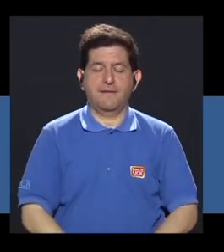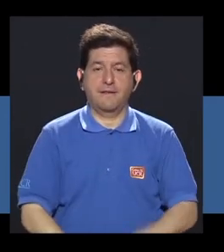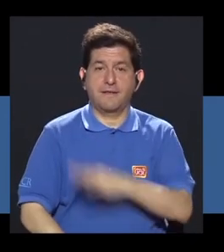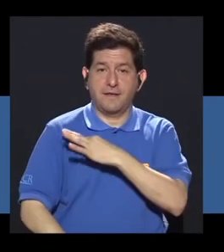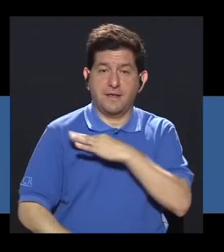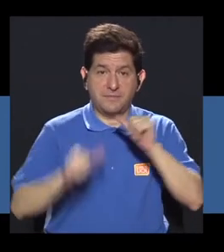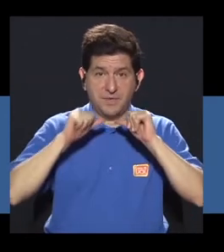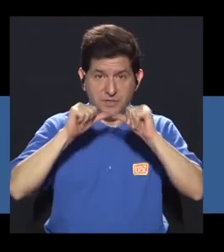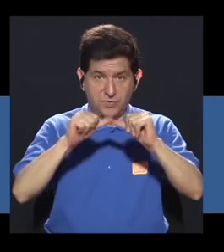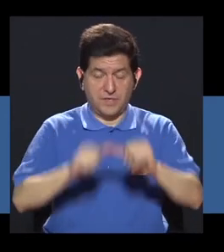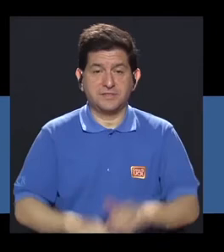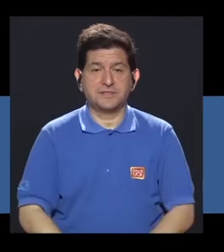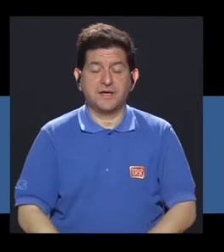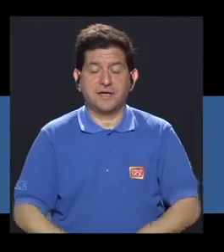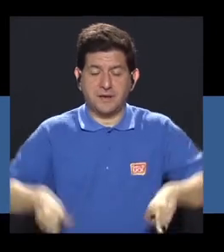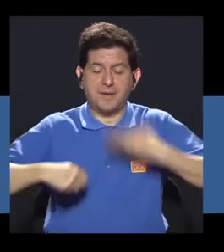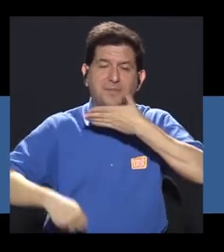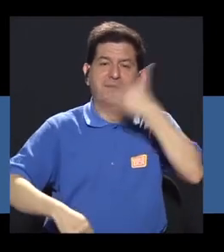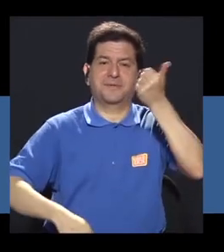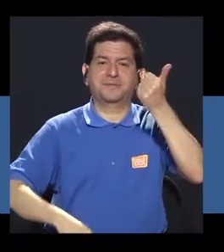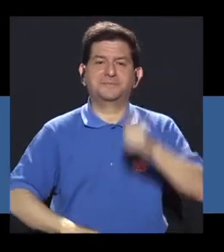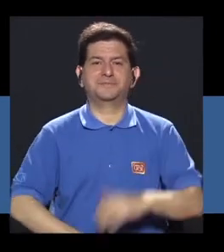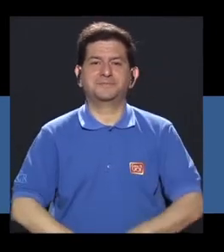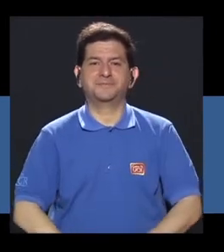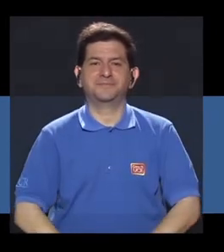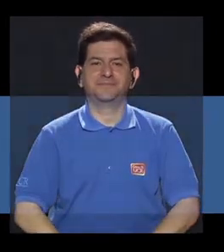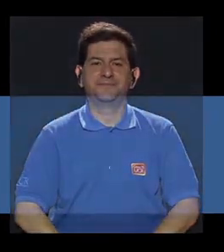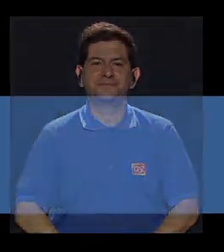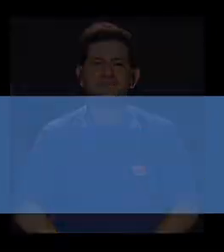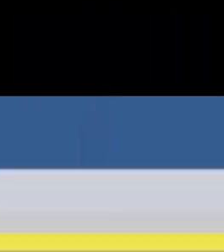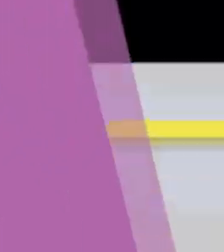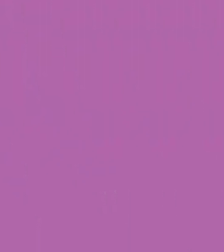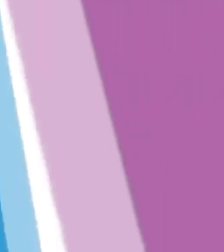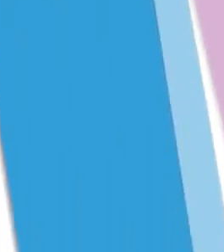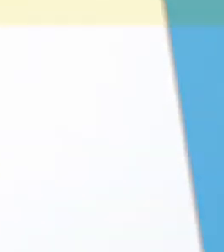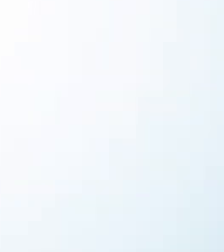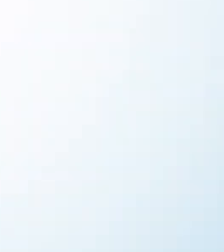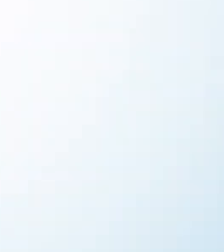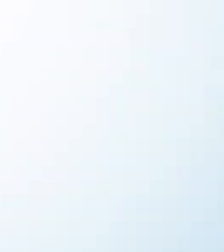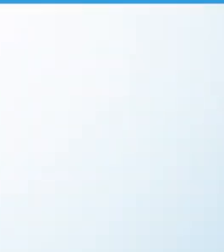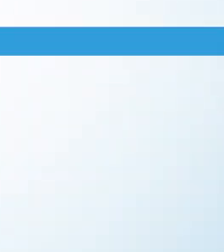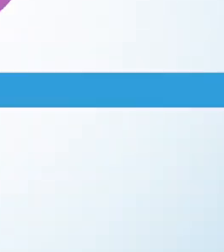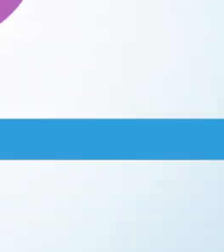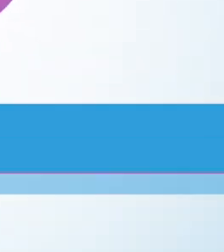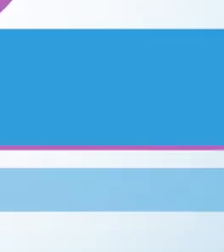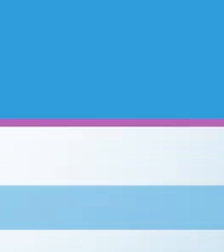general. Le invito a que continúe con más de Vivir Mejor.